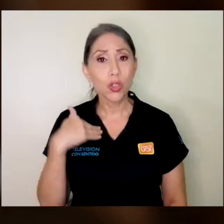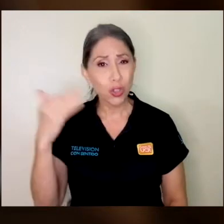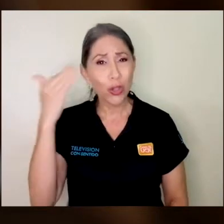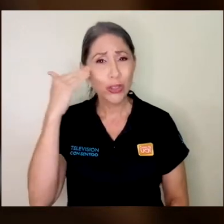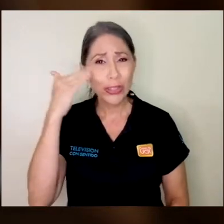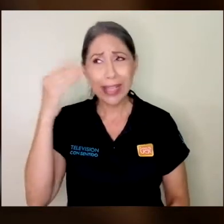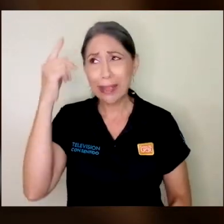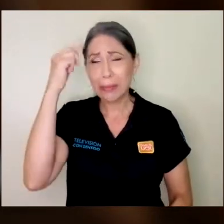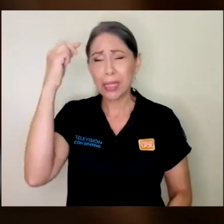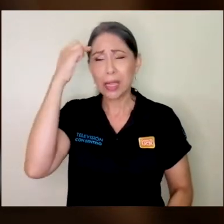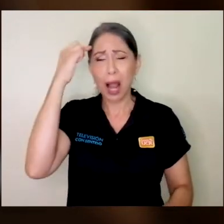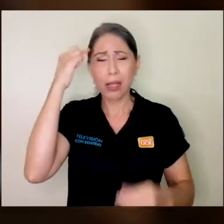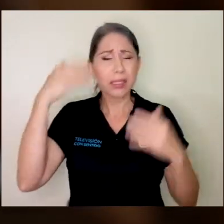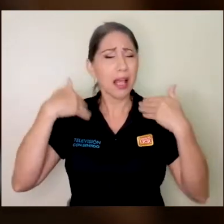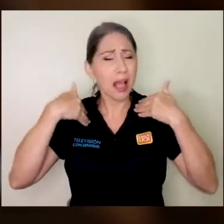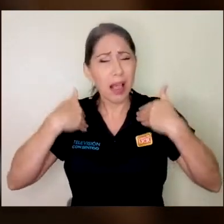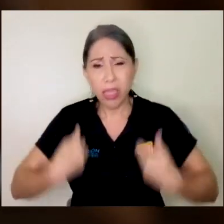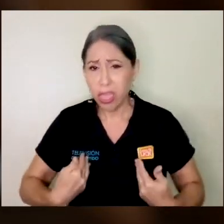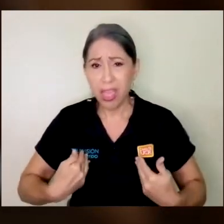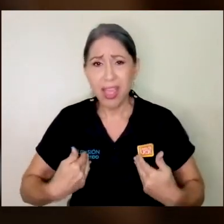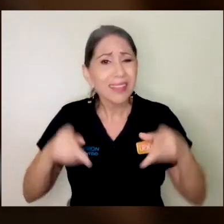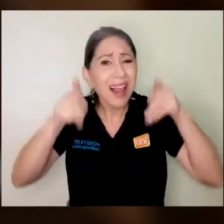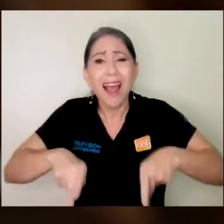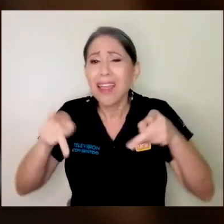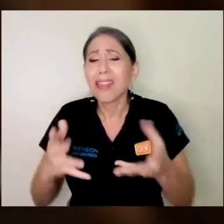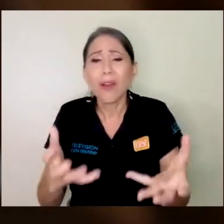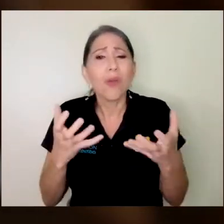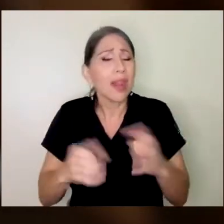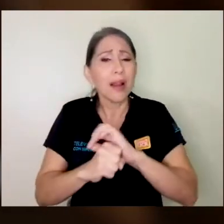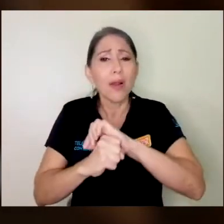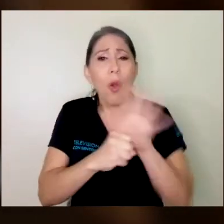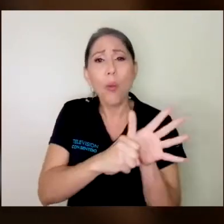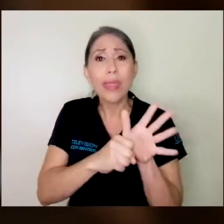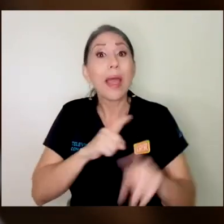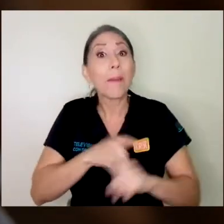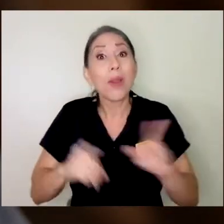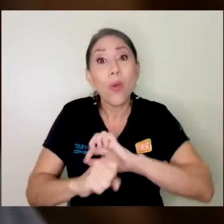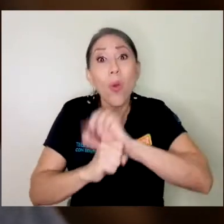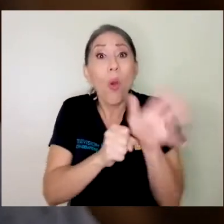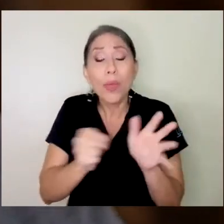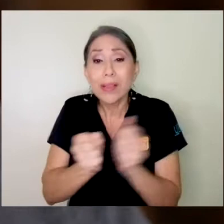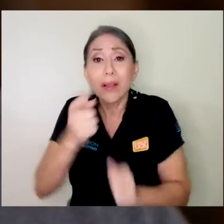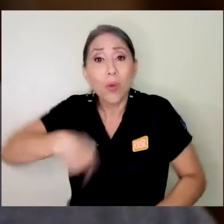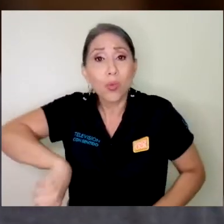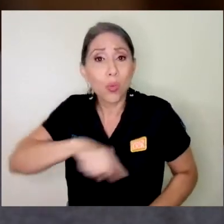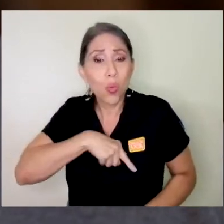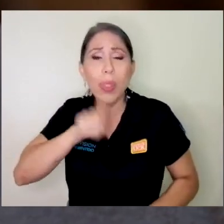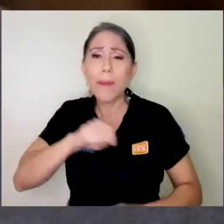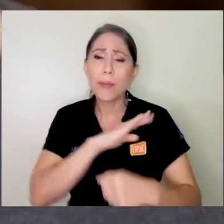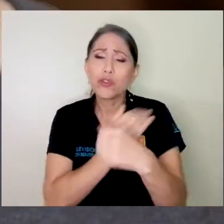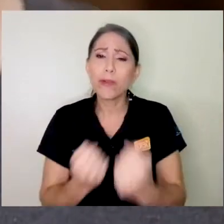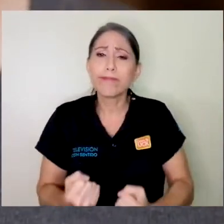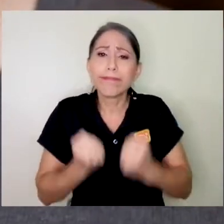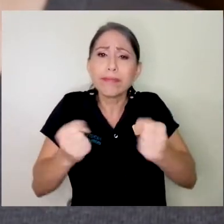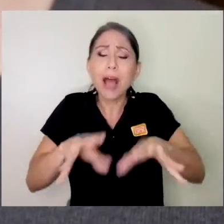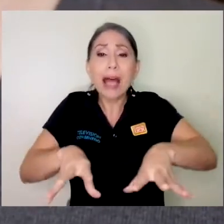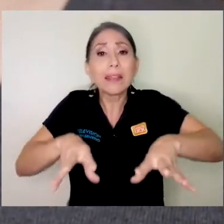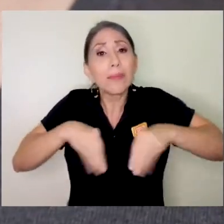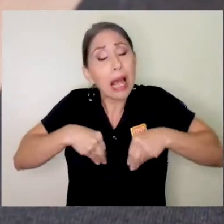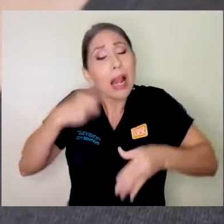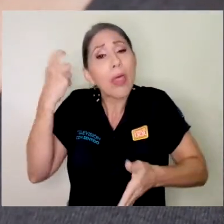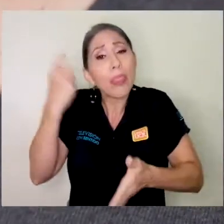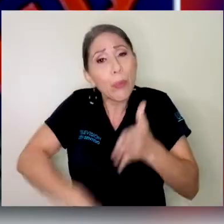Yo sé que la fatiga mental está presente, que ya la gente no quiere vivir con el COVID, pero el COVID está viviendo con nosotros. Tenemos que ser valientes y aceptar